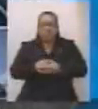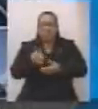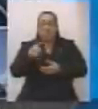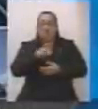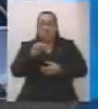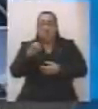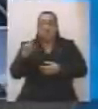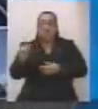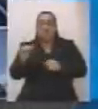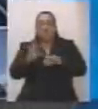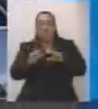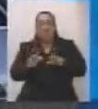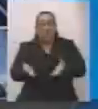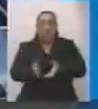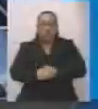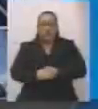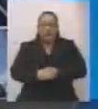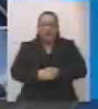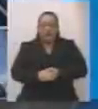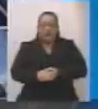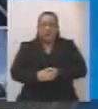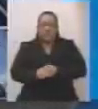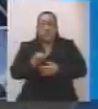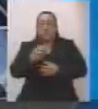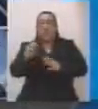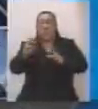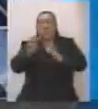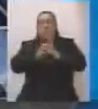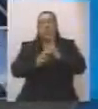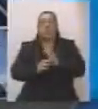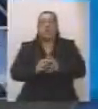arroz y computadores o programas